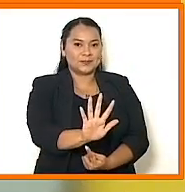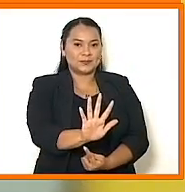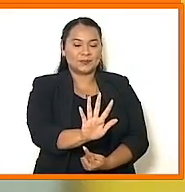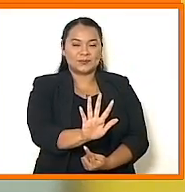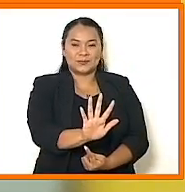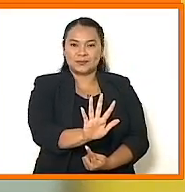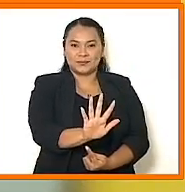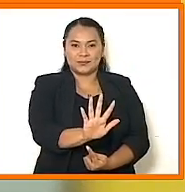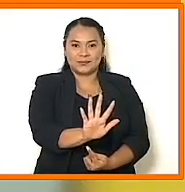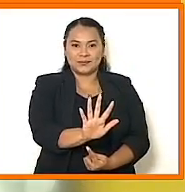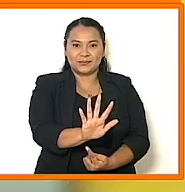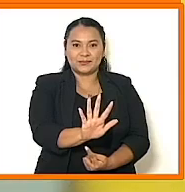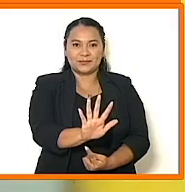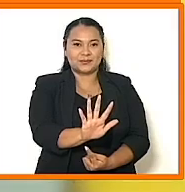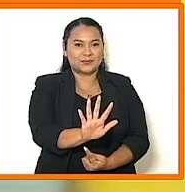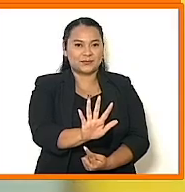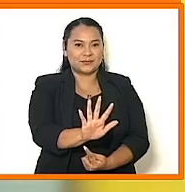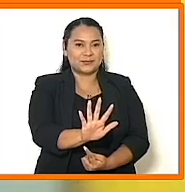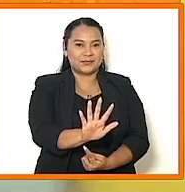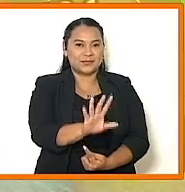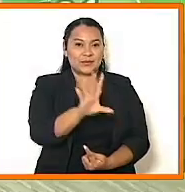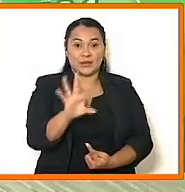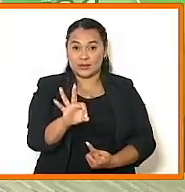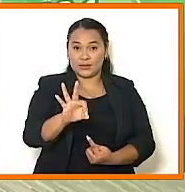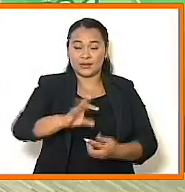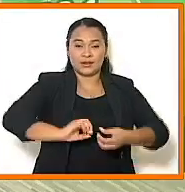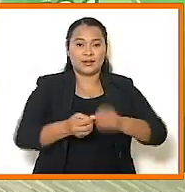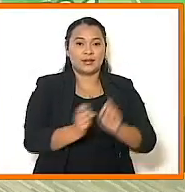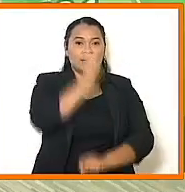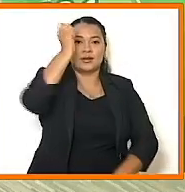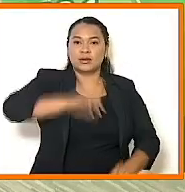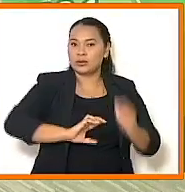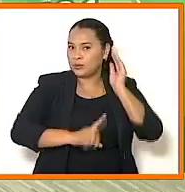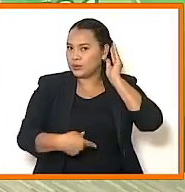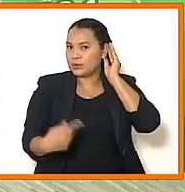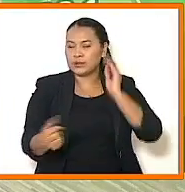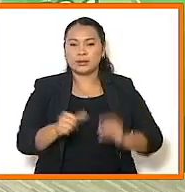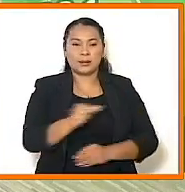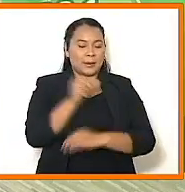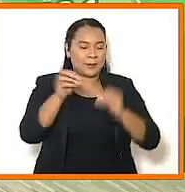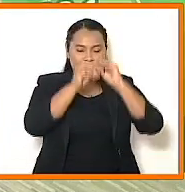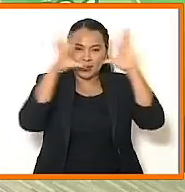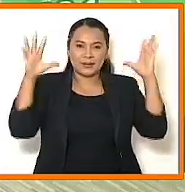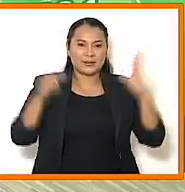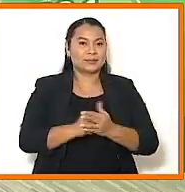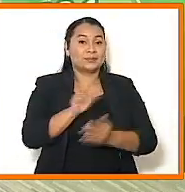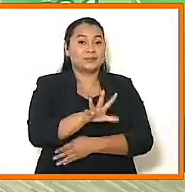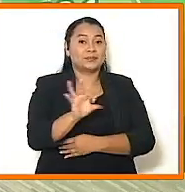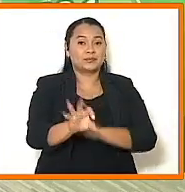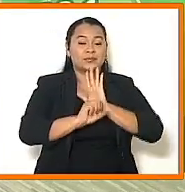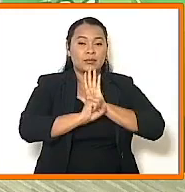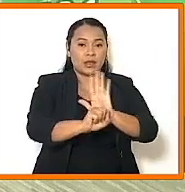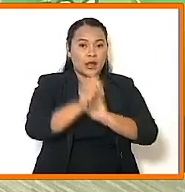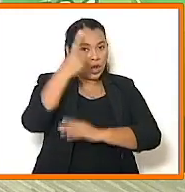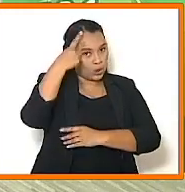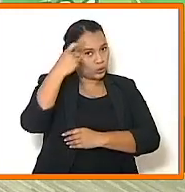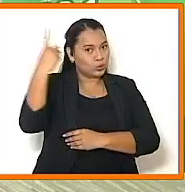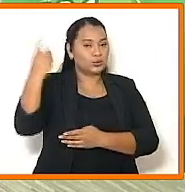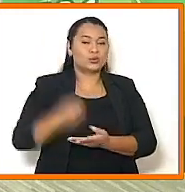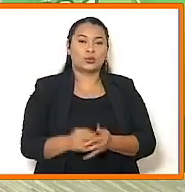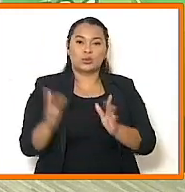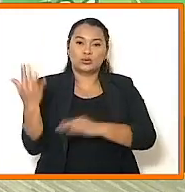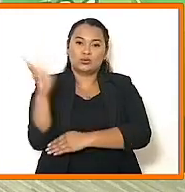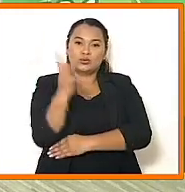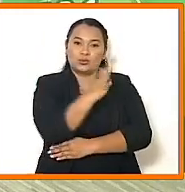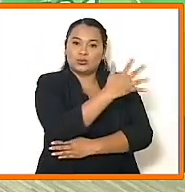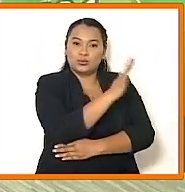Segundo dígito, el 9. El número ganador para esta mañana es el 59 con su símbolo de sueños, selva. Y si